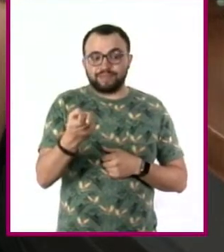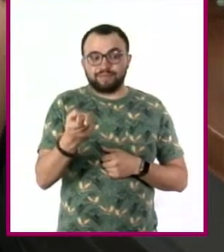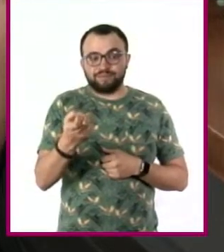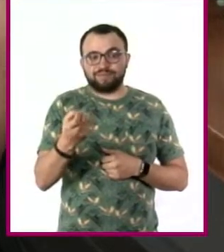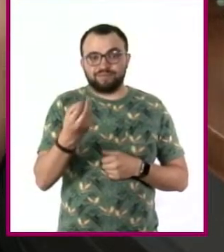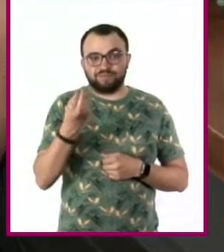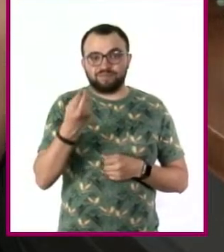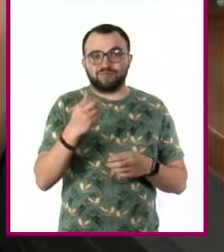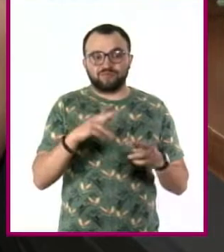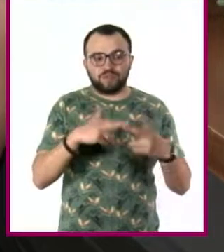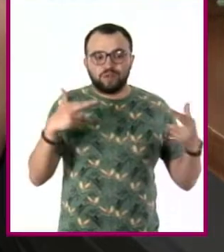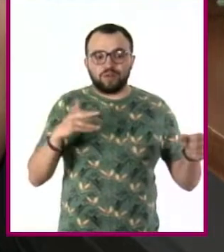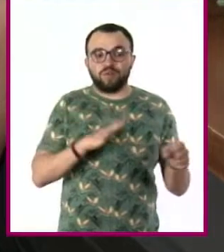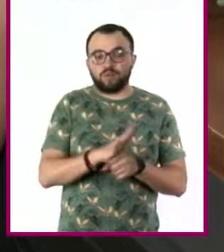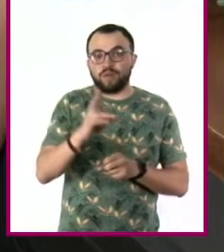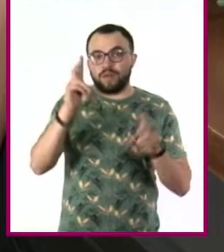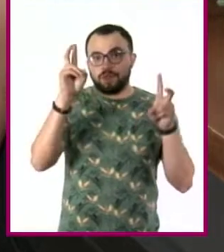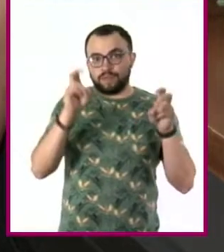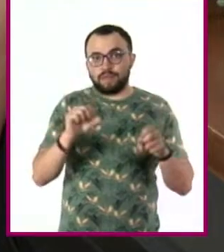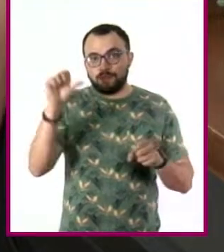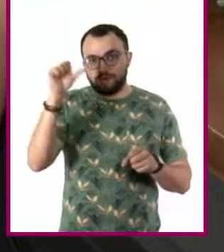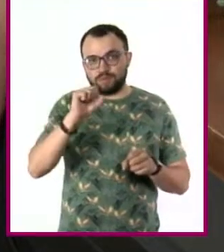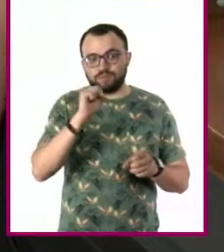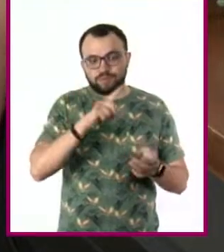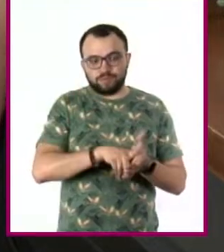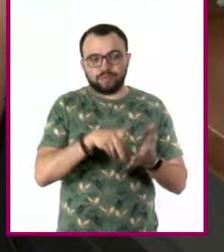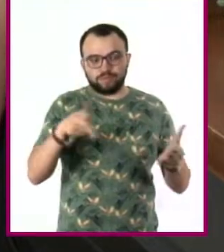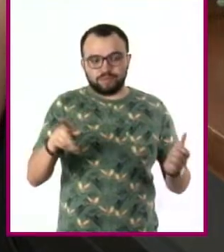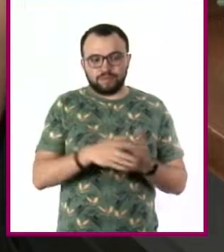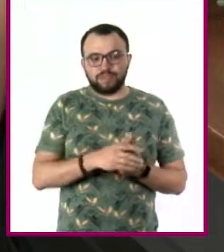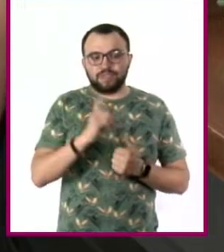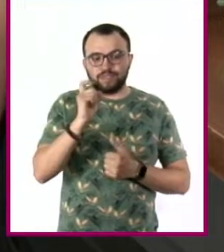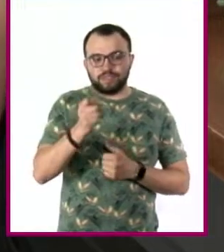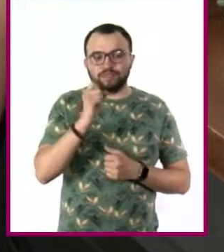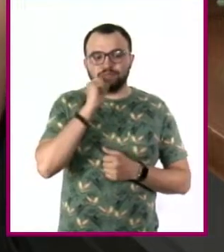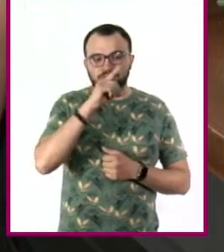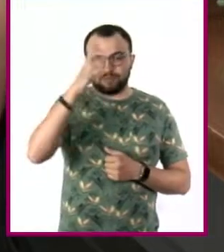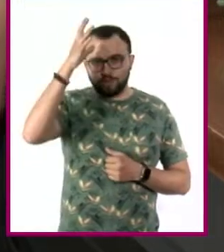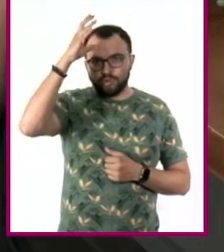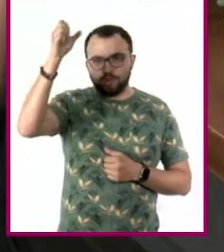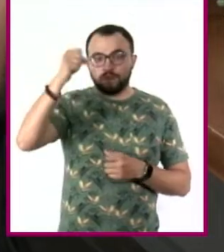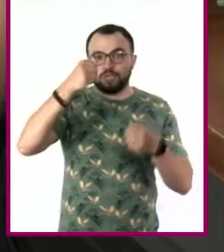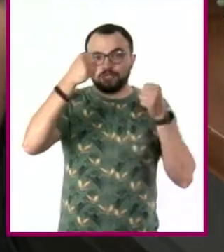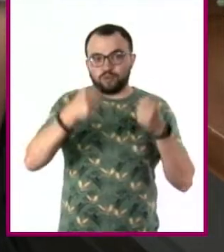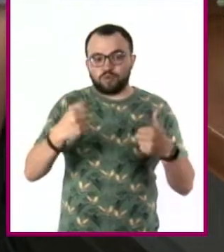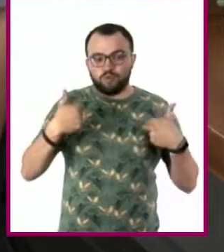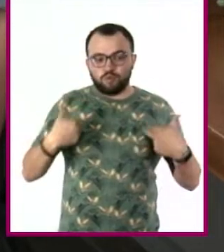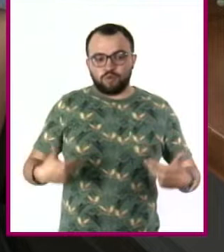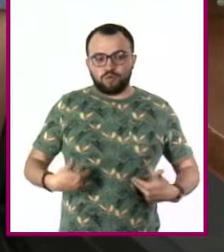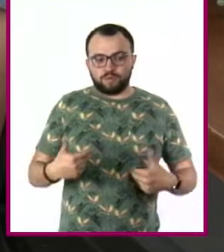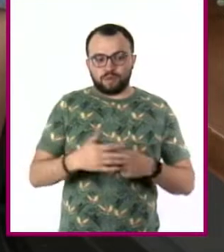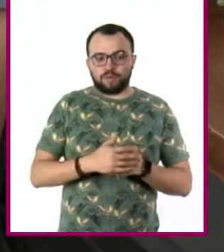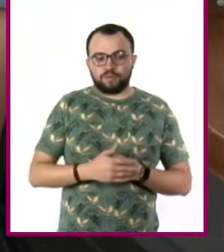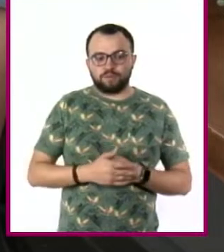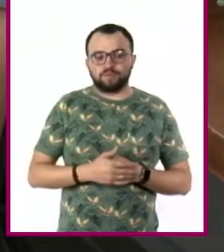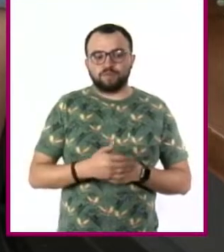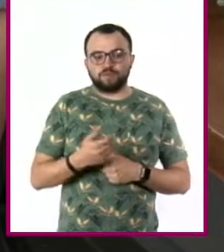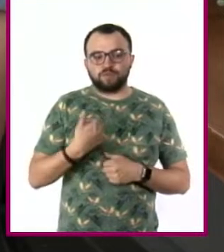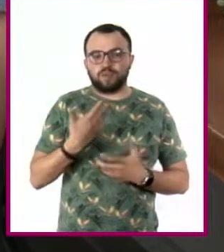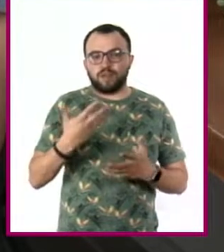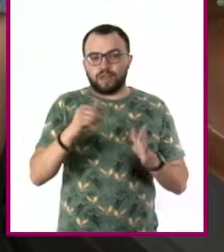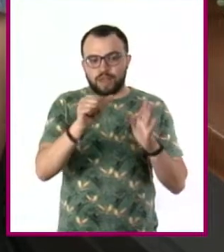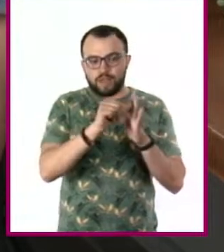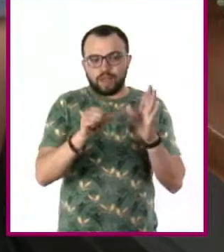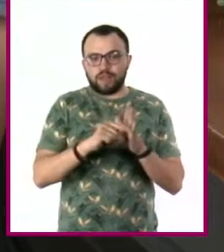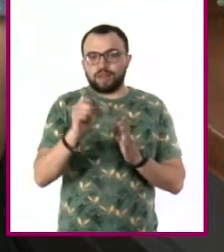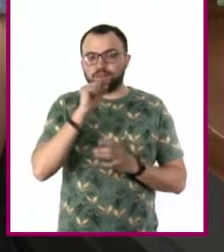se relaciona con el tema a tratar hoy en nuestro periódico escolar, que será el concepto de seguridad humana. Ajá. Voy a encargar el artículo a